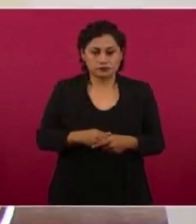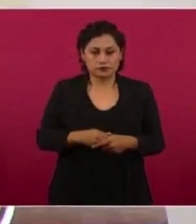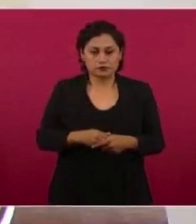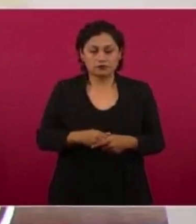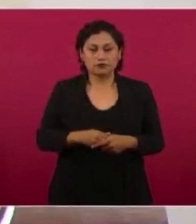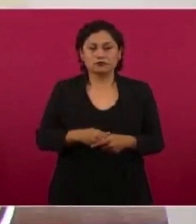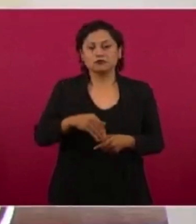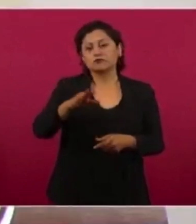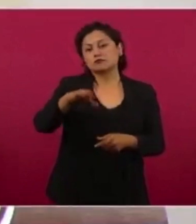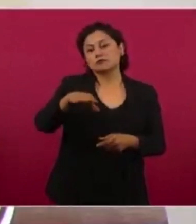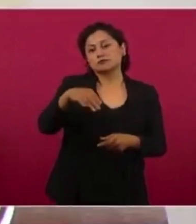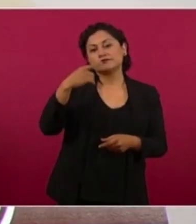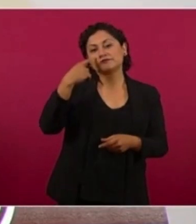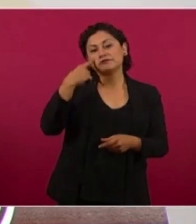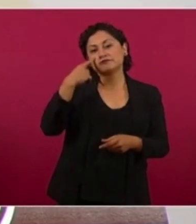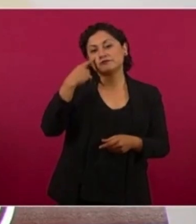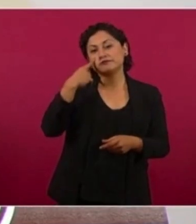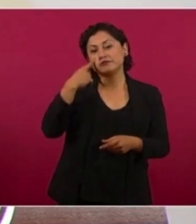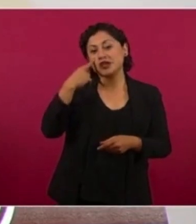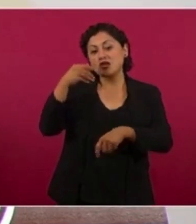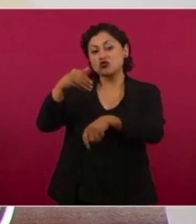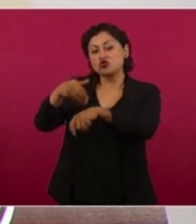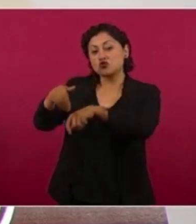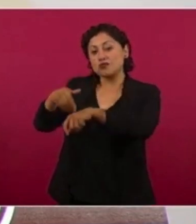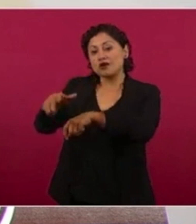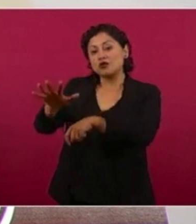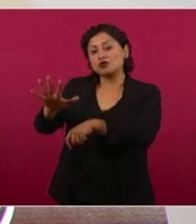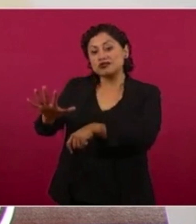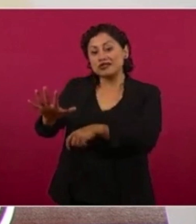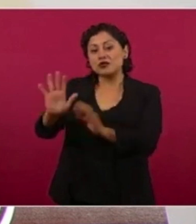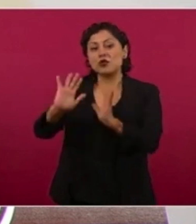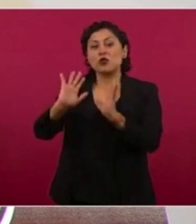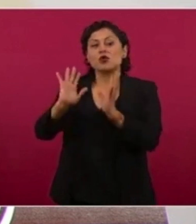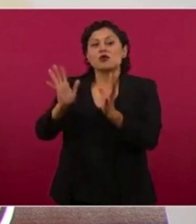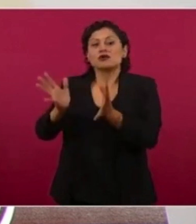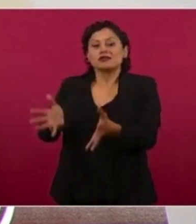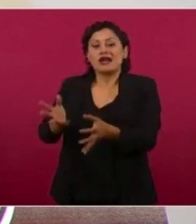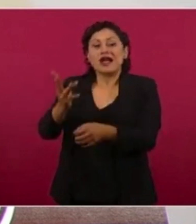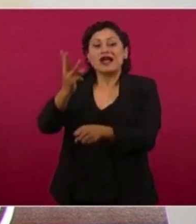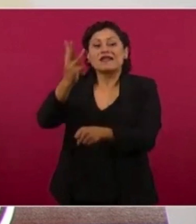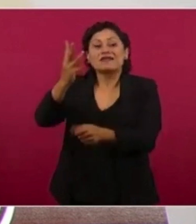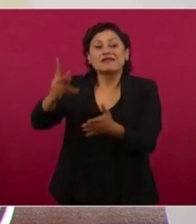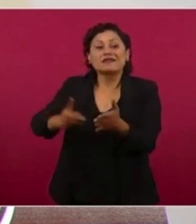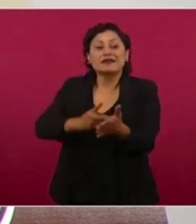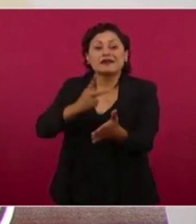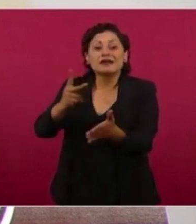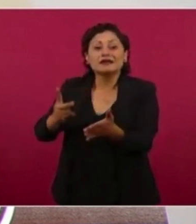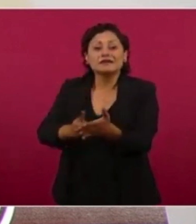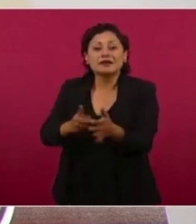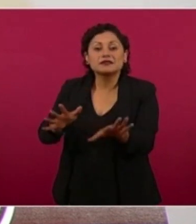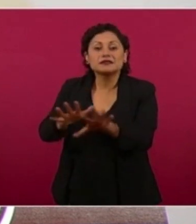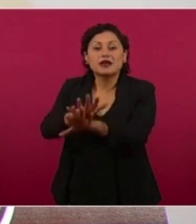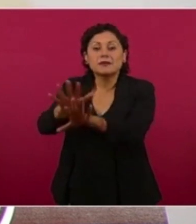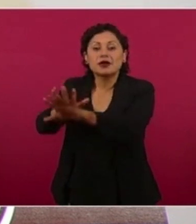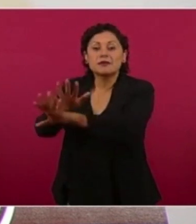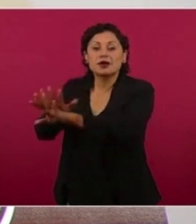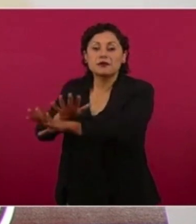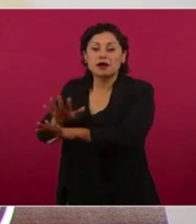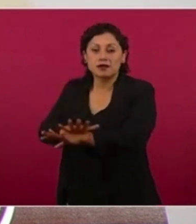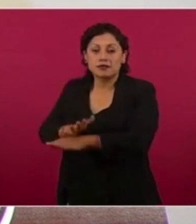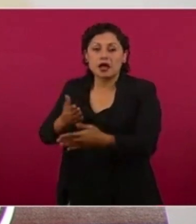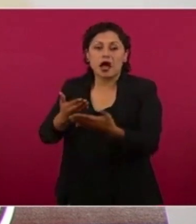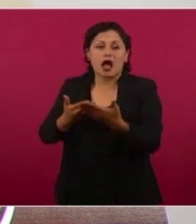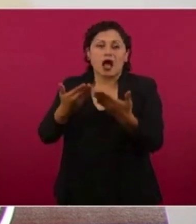Es que, a ver, compañero, en el tramo 5 ya ha habido tres ajustes de la ruta. Y ahora hay